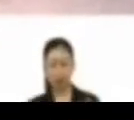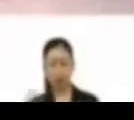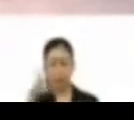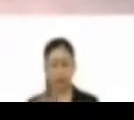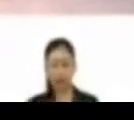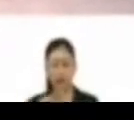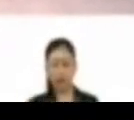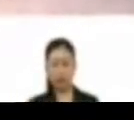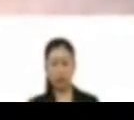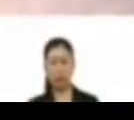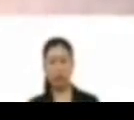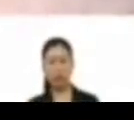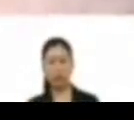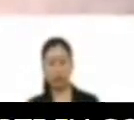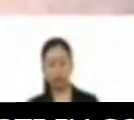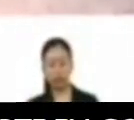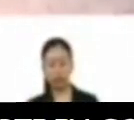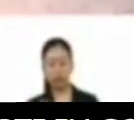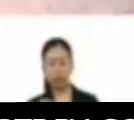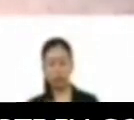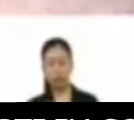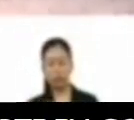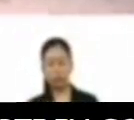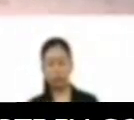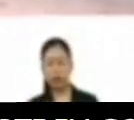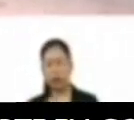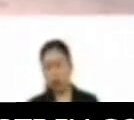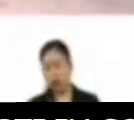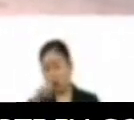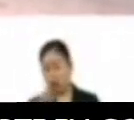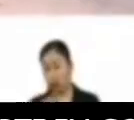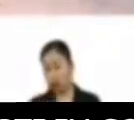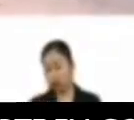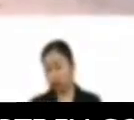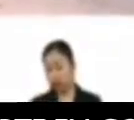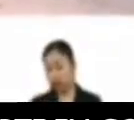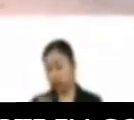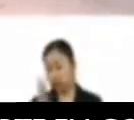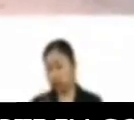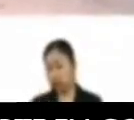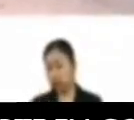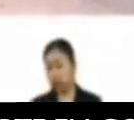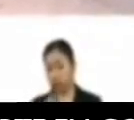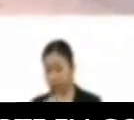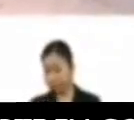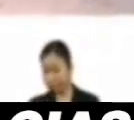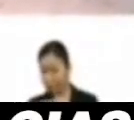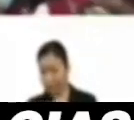hecho es validar los fraudes electorales? ¿Qué les parece eso?